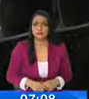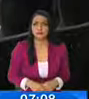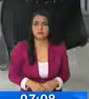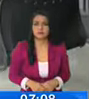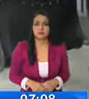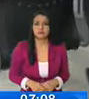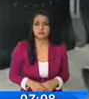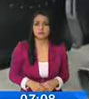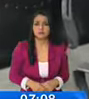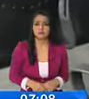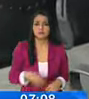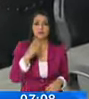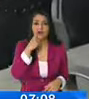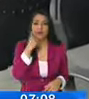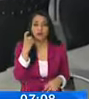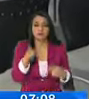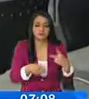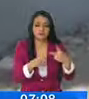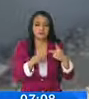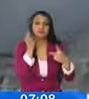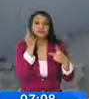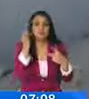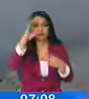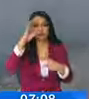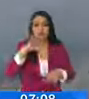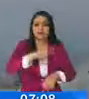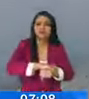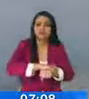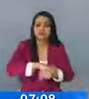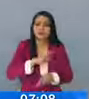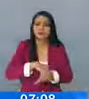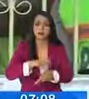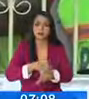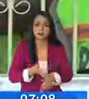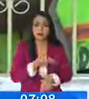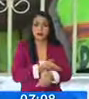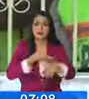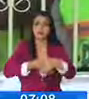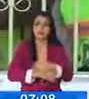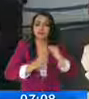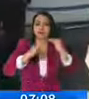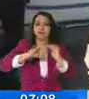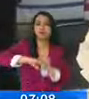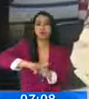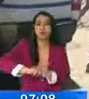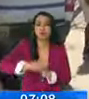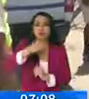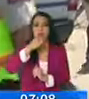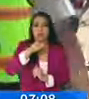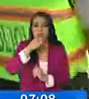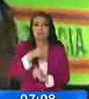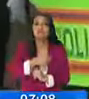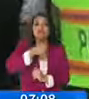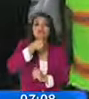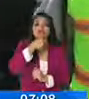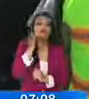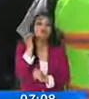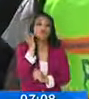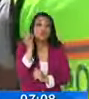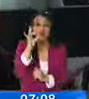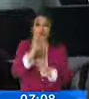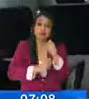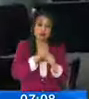Un hombre y una mujer fueron detenidos por la policía por su presunta vinculación en el robo de una vivienda en Manta, donde murió una adulta mayor de 80 años